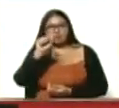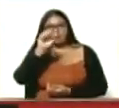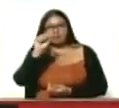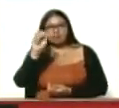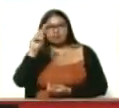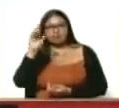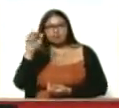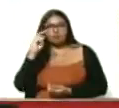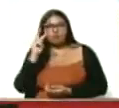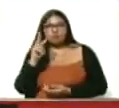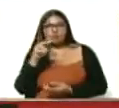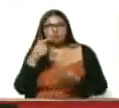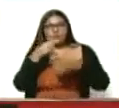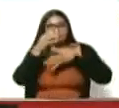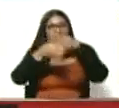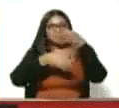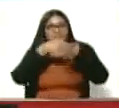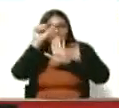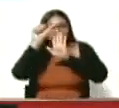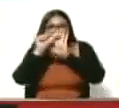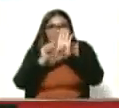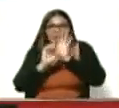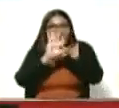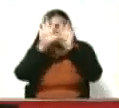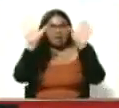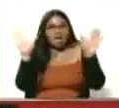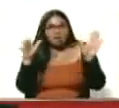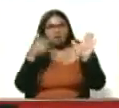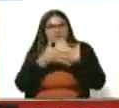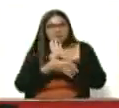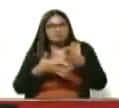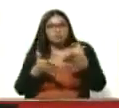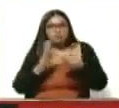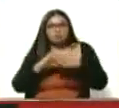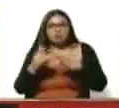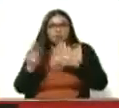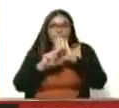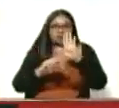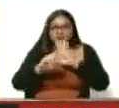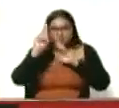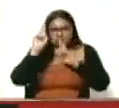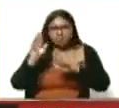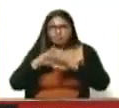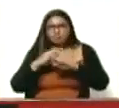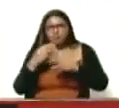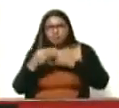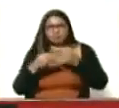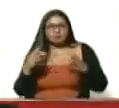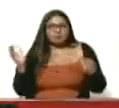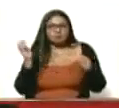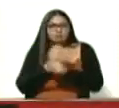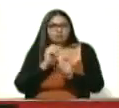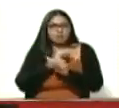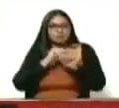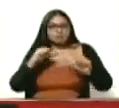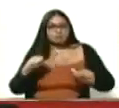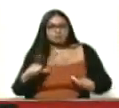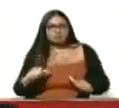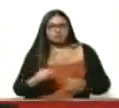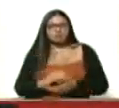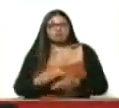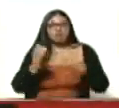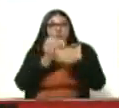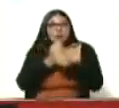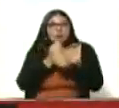oportunidad de verlo, bastante explicativo. Te da detalles de lo que sucedió y los motivos por los cuales Alexa se encuentra